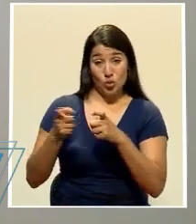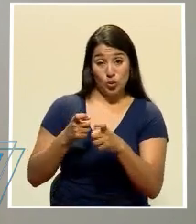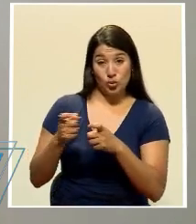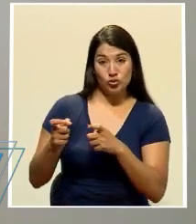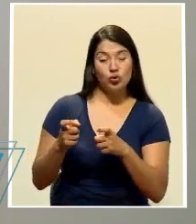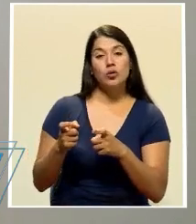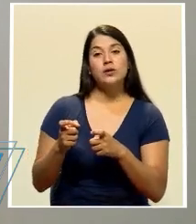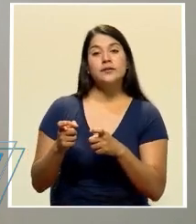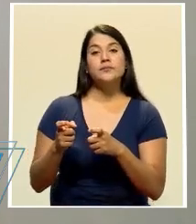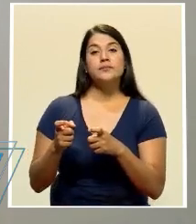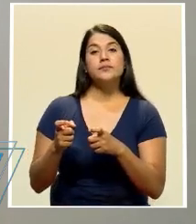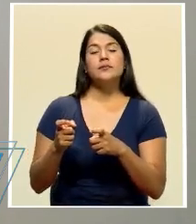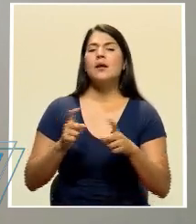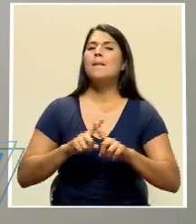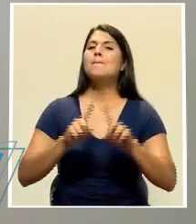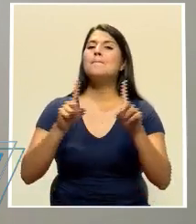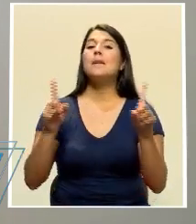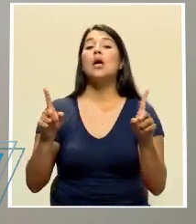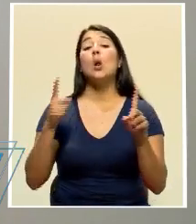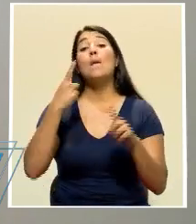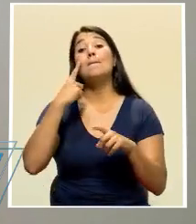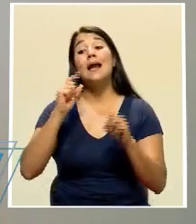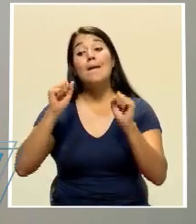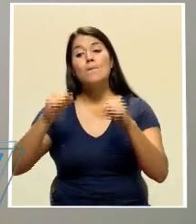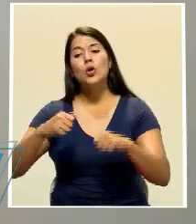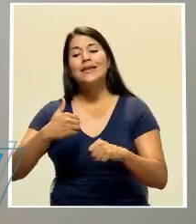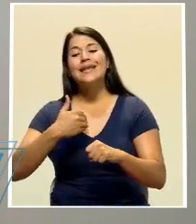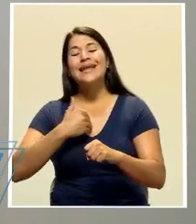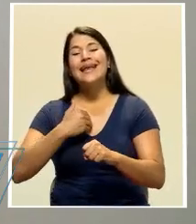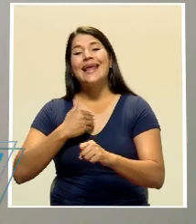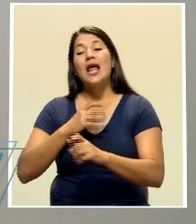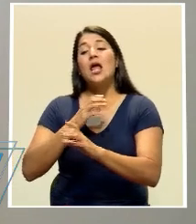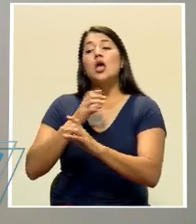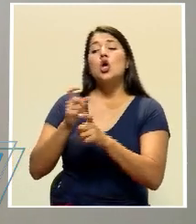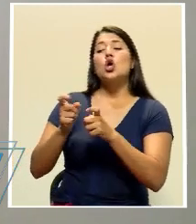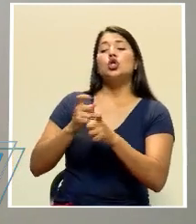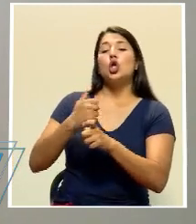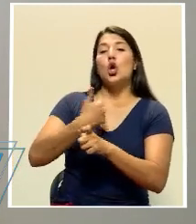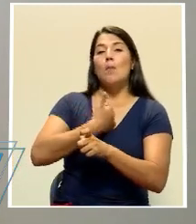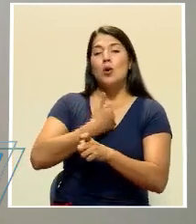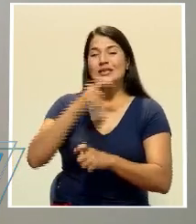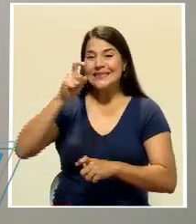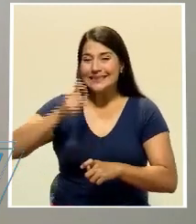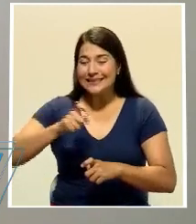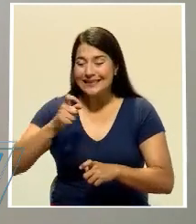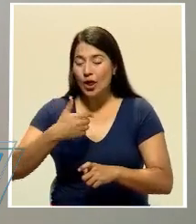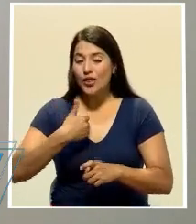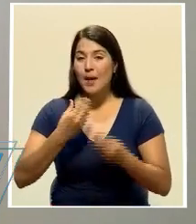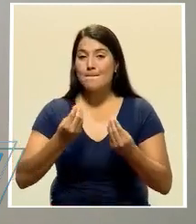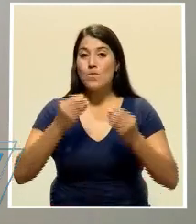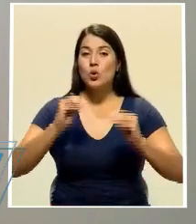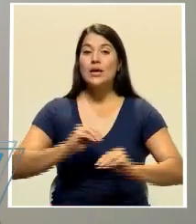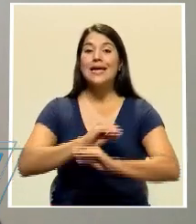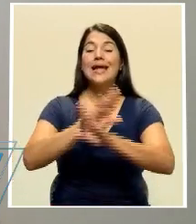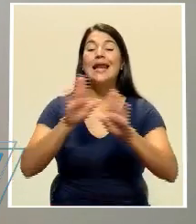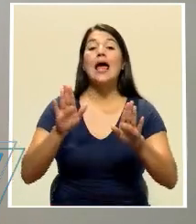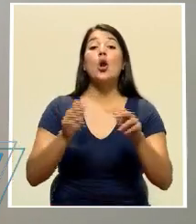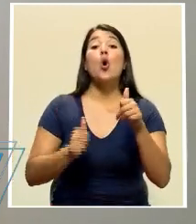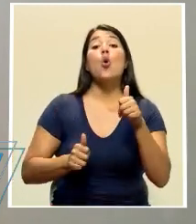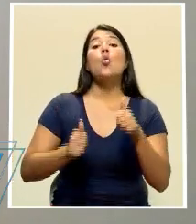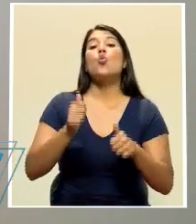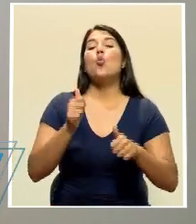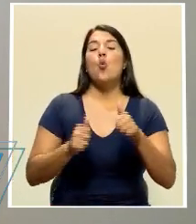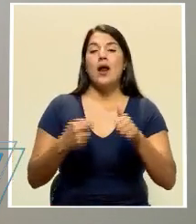en la autocontención, pero para que haya autocontención tiene que haber mucha claridad respecto de cuáles son